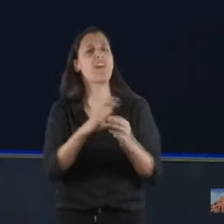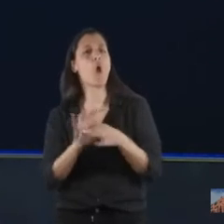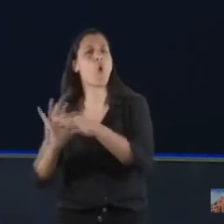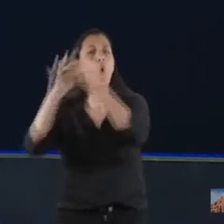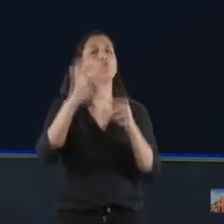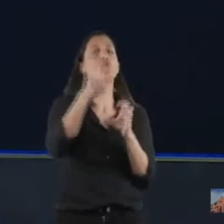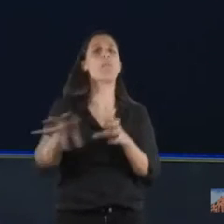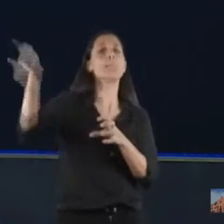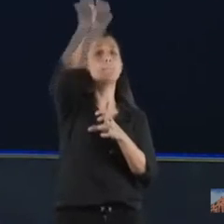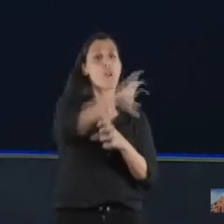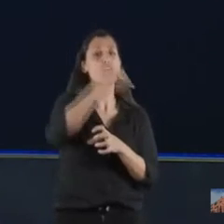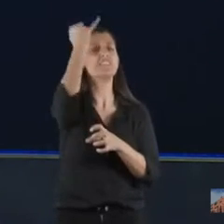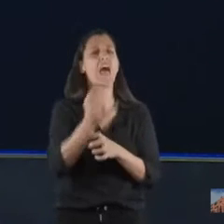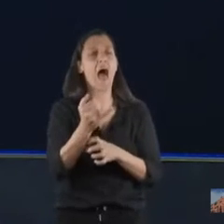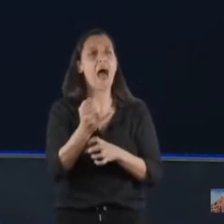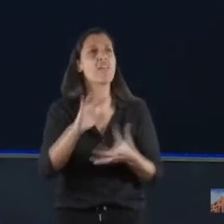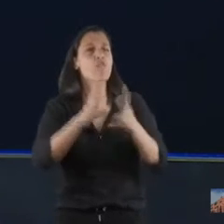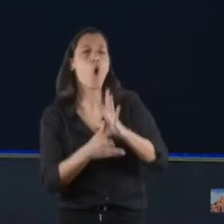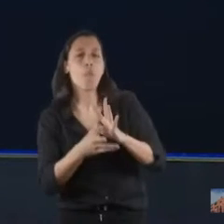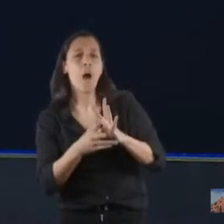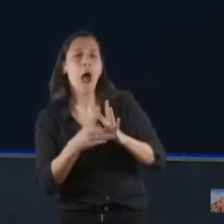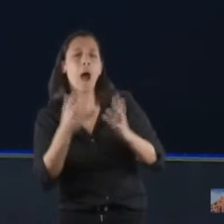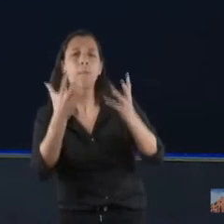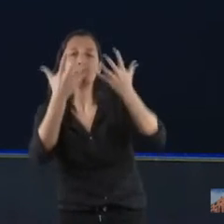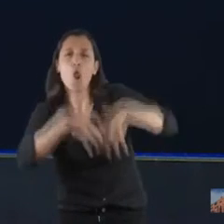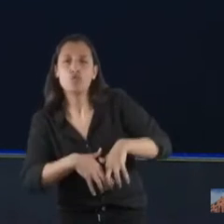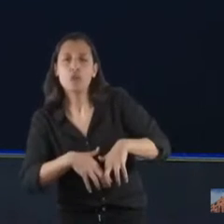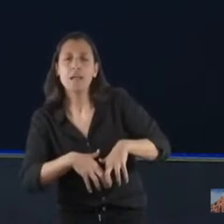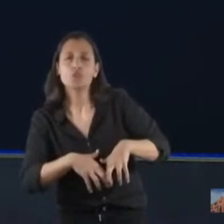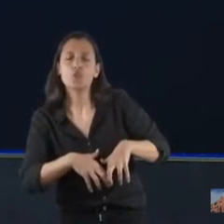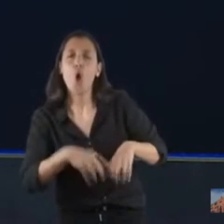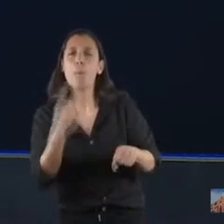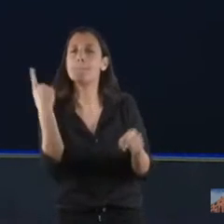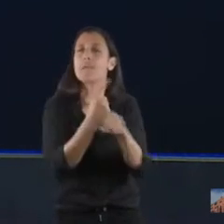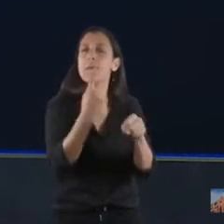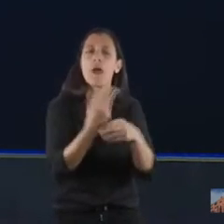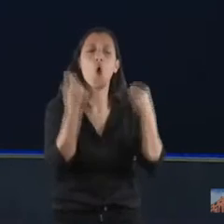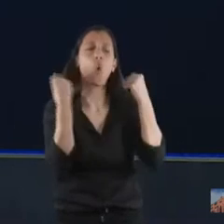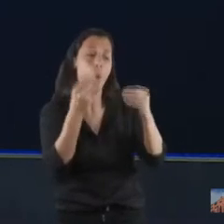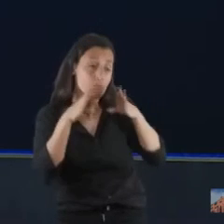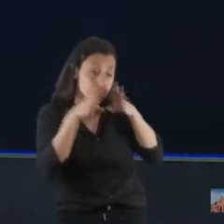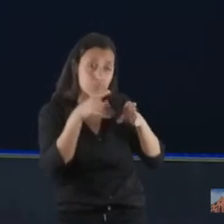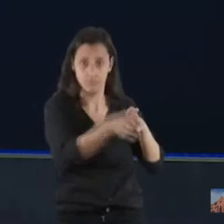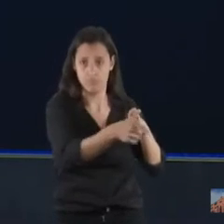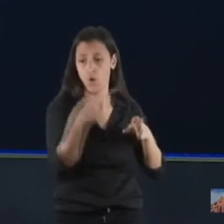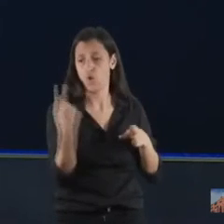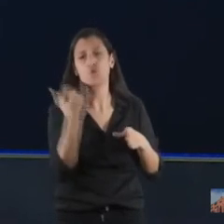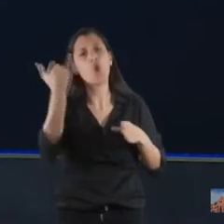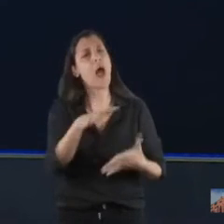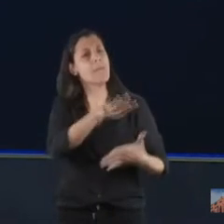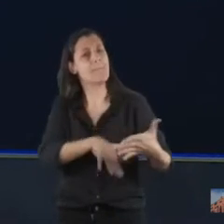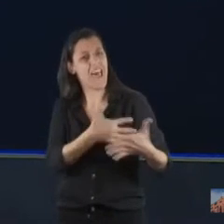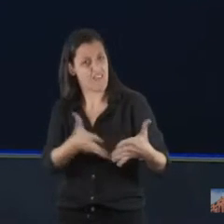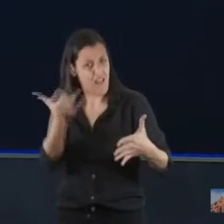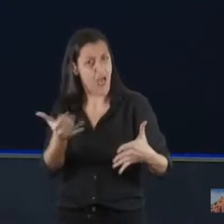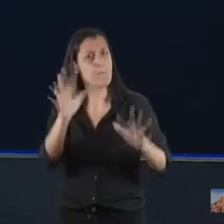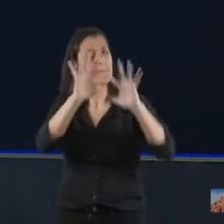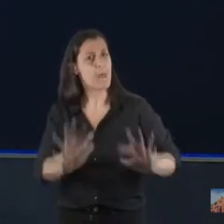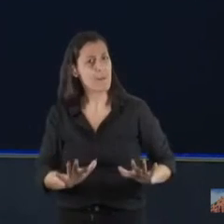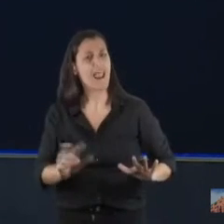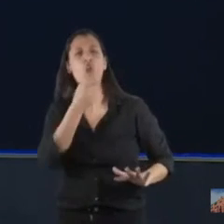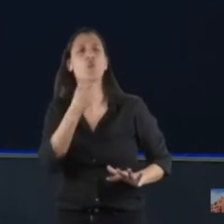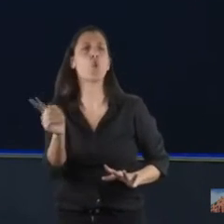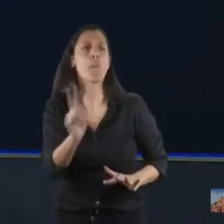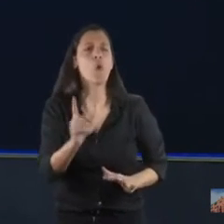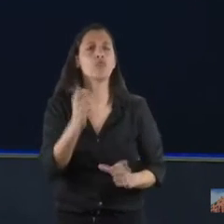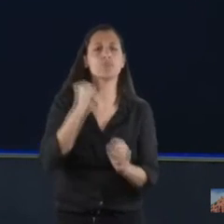de prioridades nosotros tenemos una planificación no me gustaría que en el trabajo